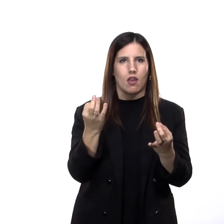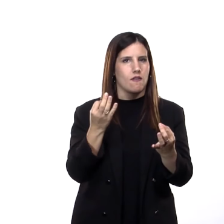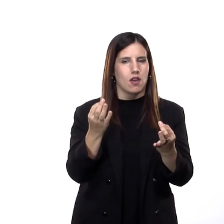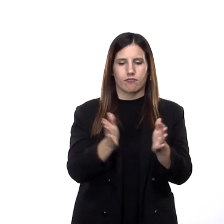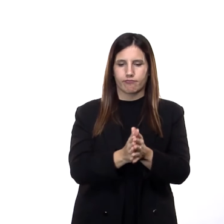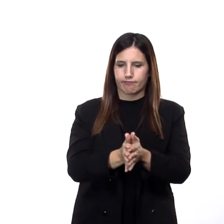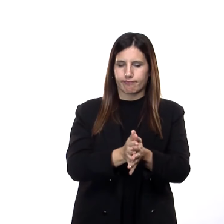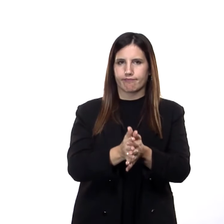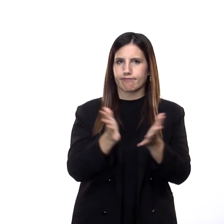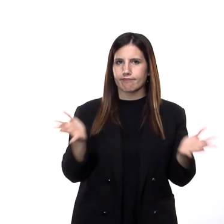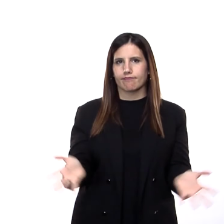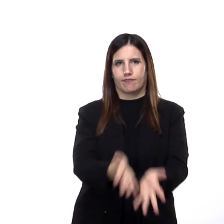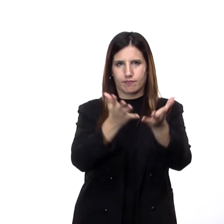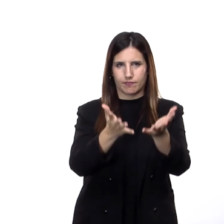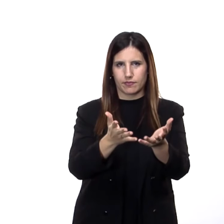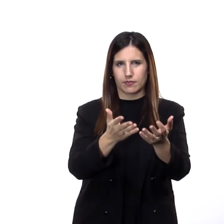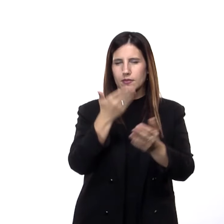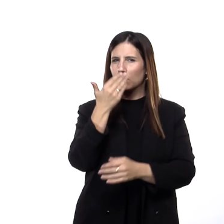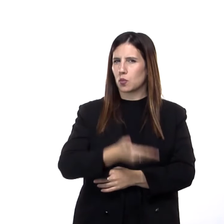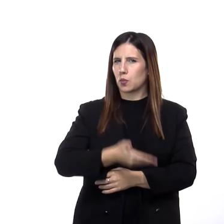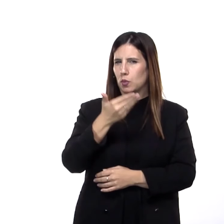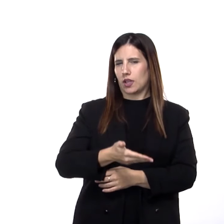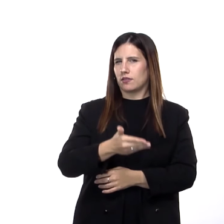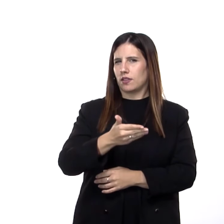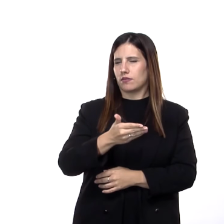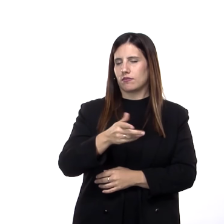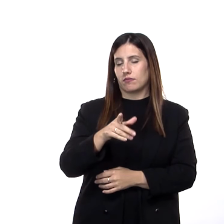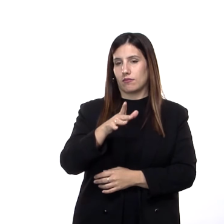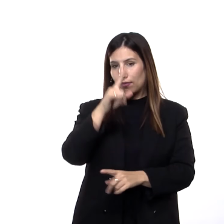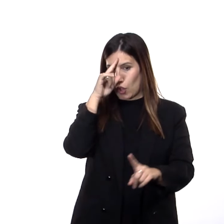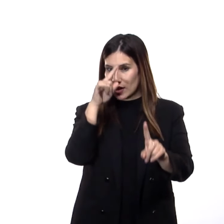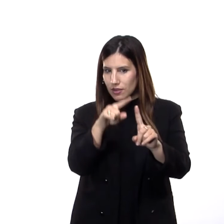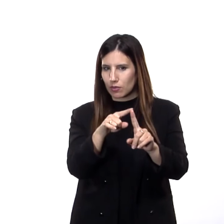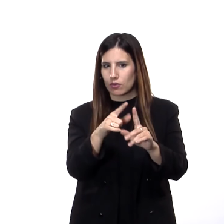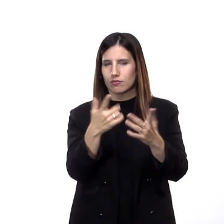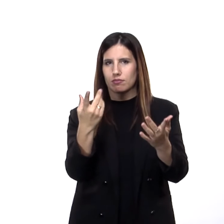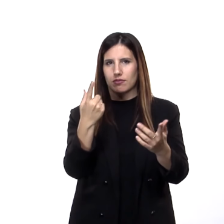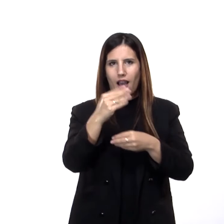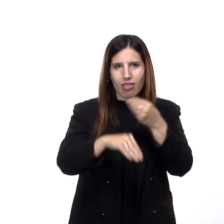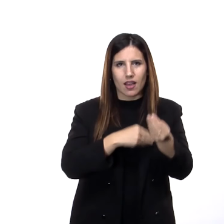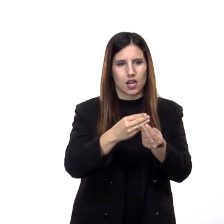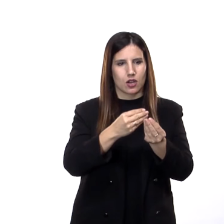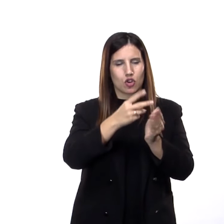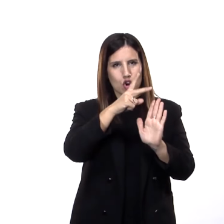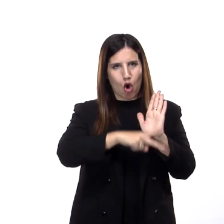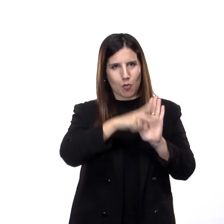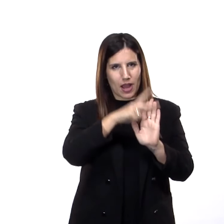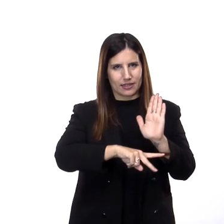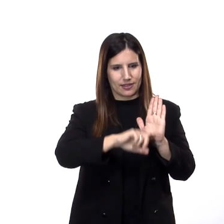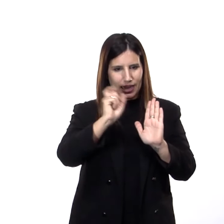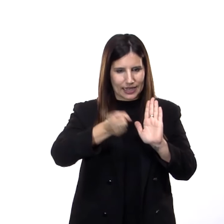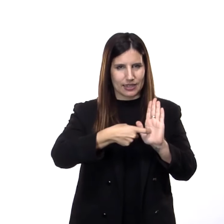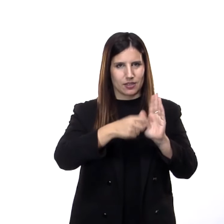tener un impulso importante en crecer la normativa para que éstas